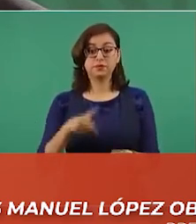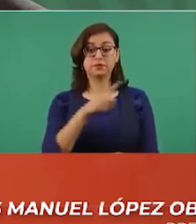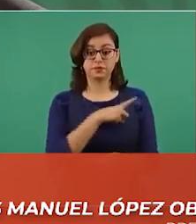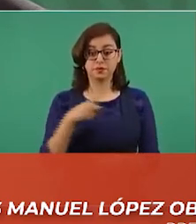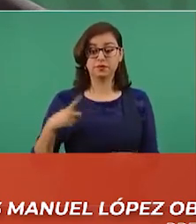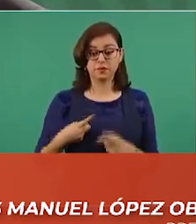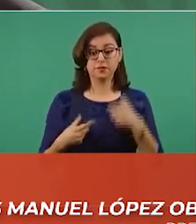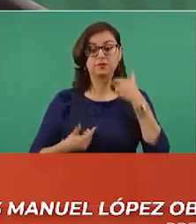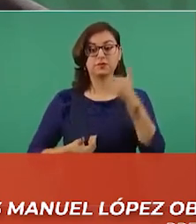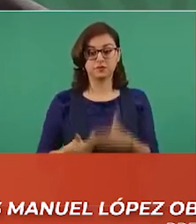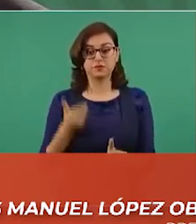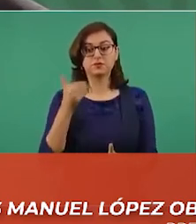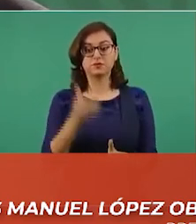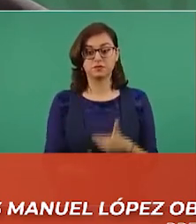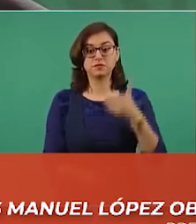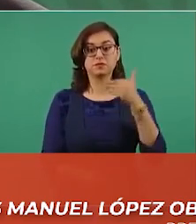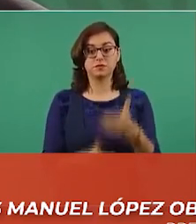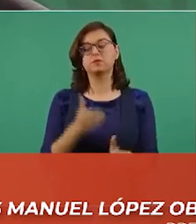ser